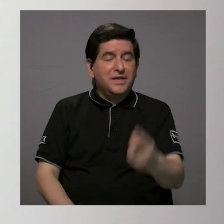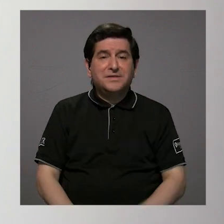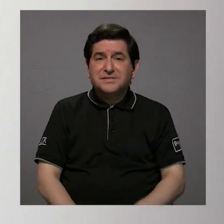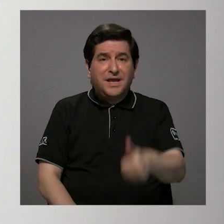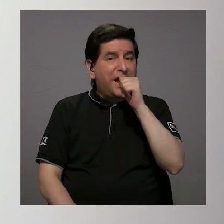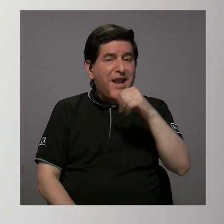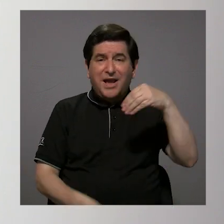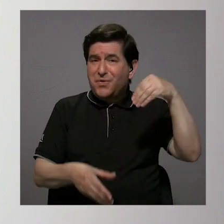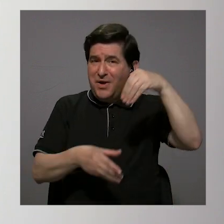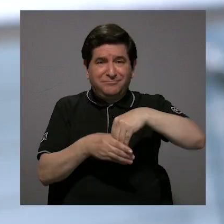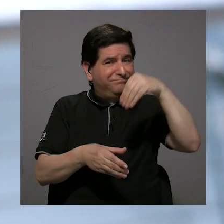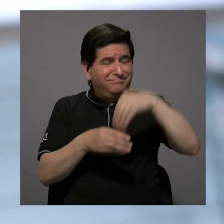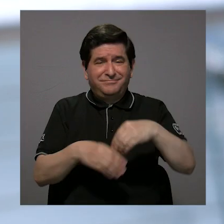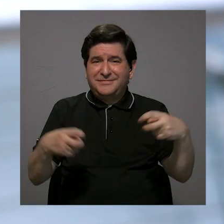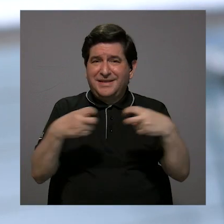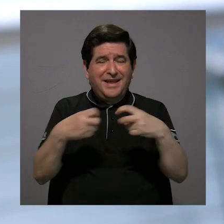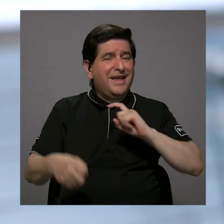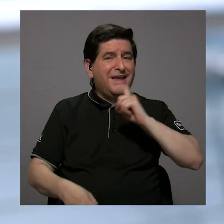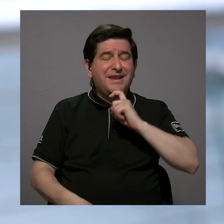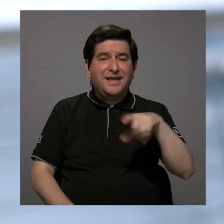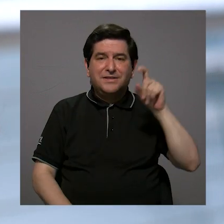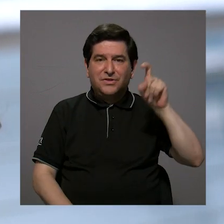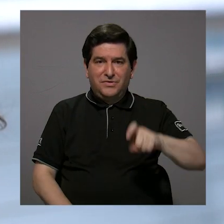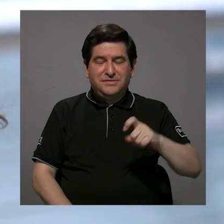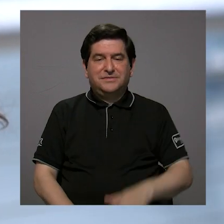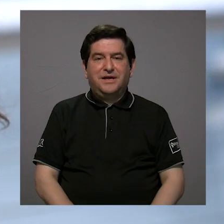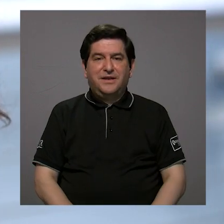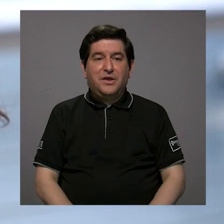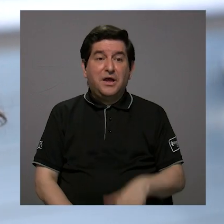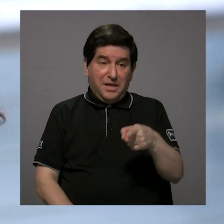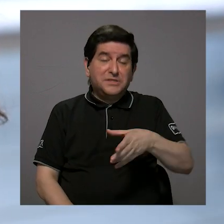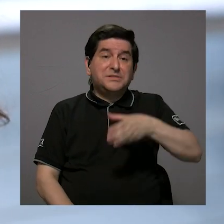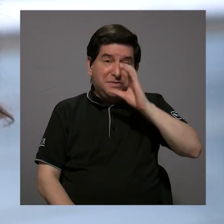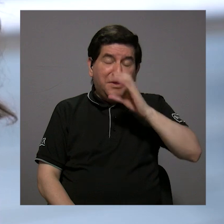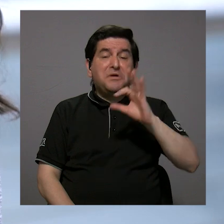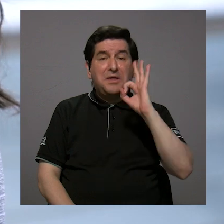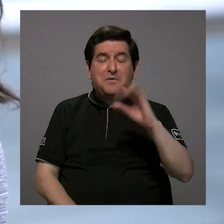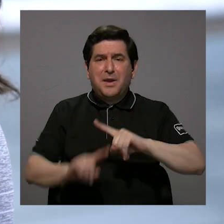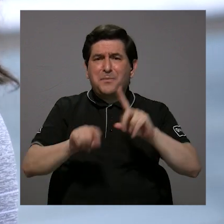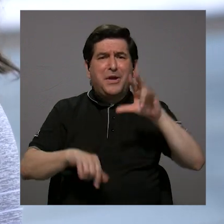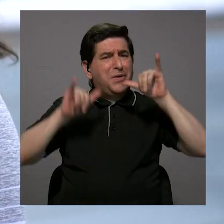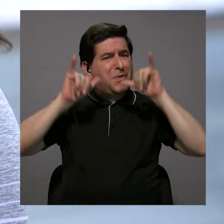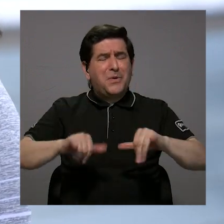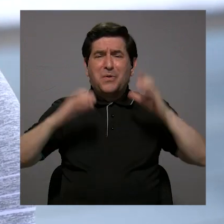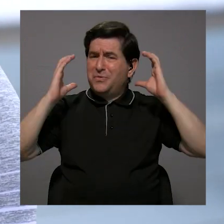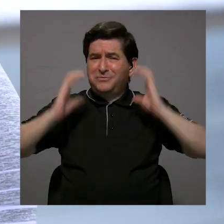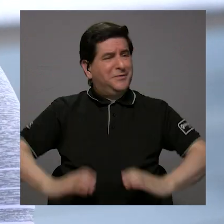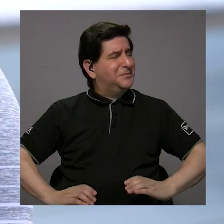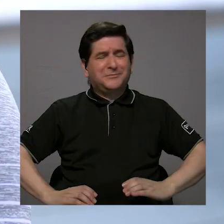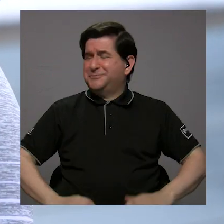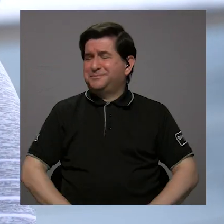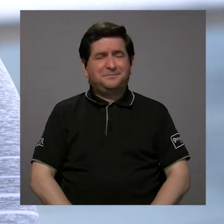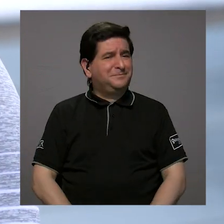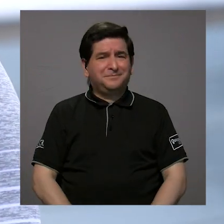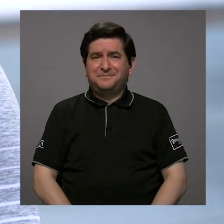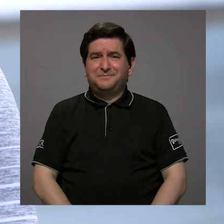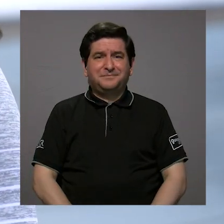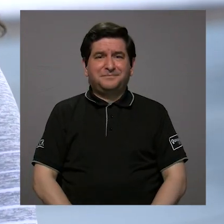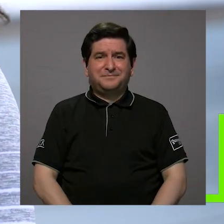investigador, el agua no contiene electrolitos, por lo que es una excelente bebida hidratante, pero no se conserva tan bien en el